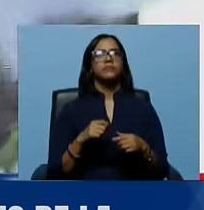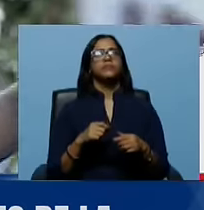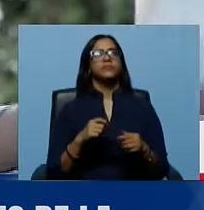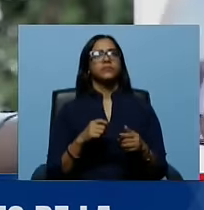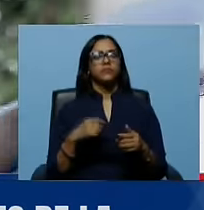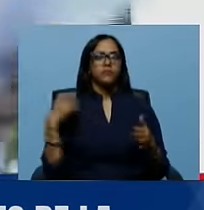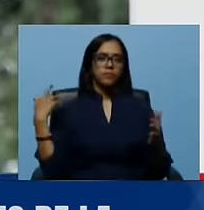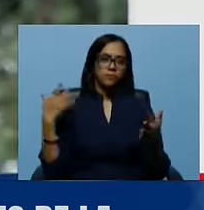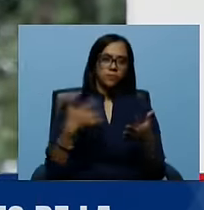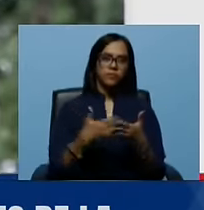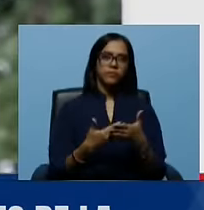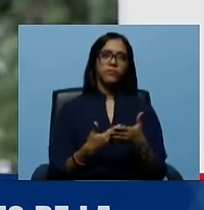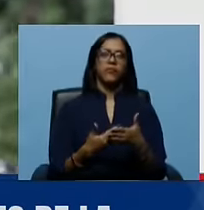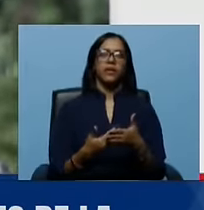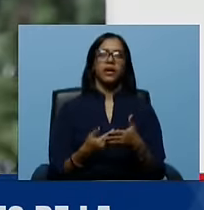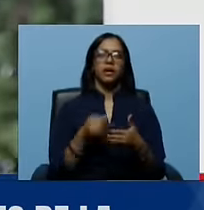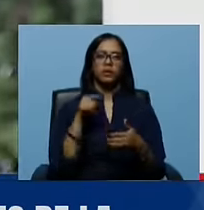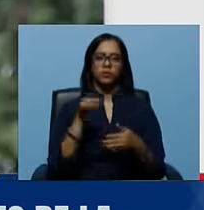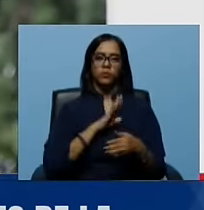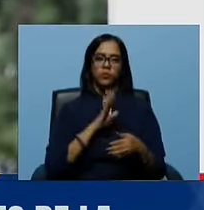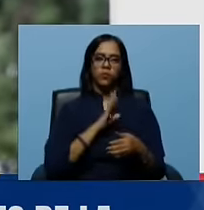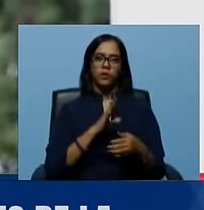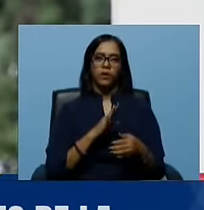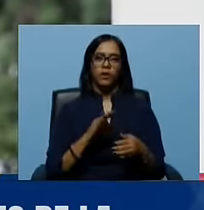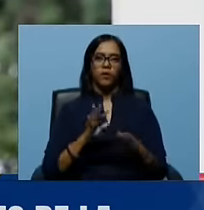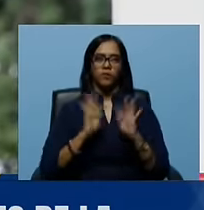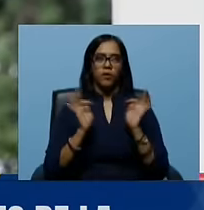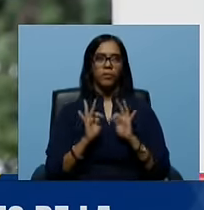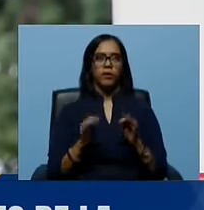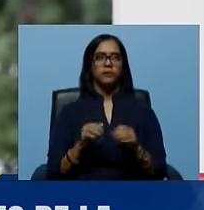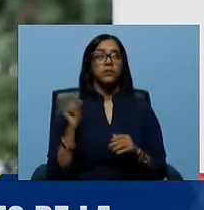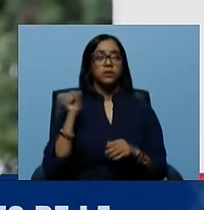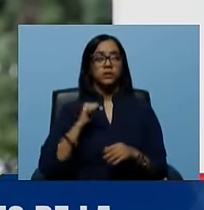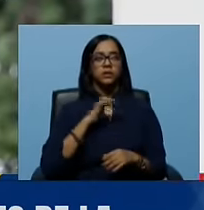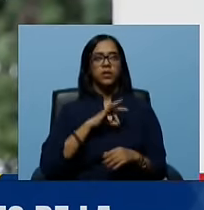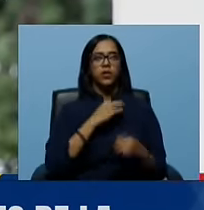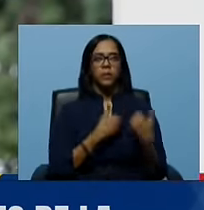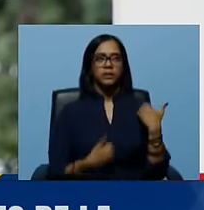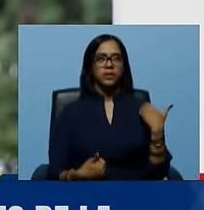respectiva disciplina. Ernesto. Sí, señor presidente.